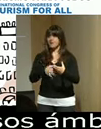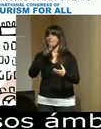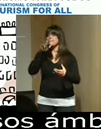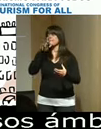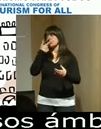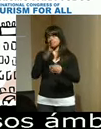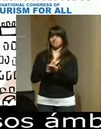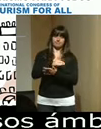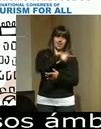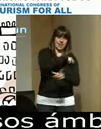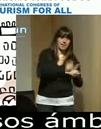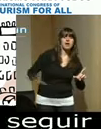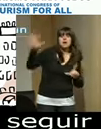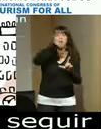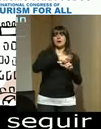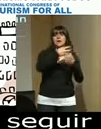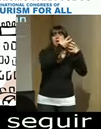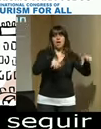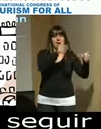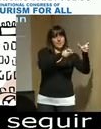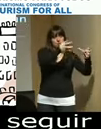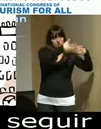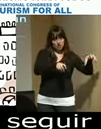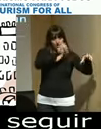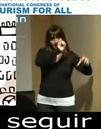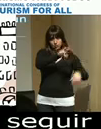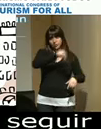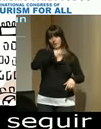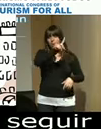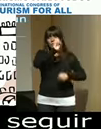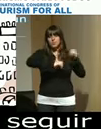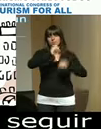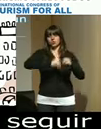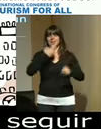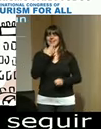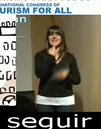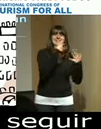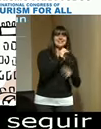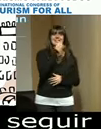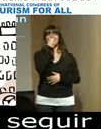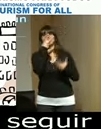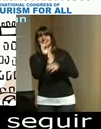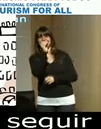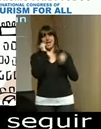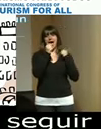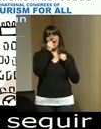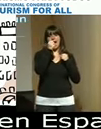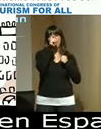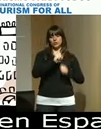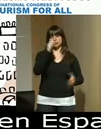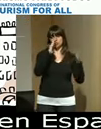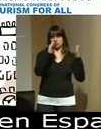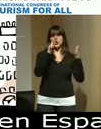el 14,51% de la población tiene entre 60 y 70 años, goza por lo general de buena salud y